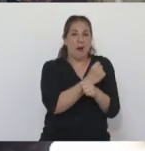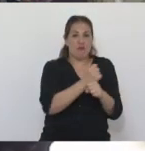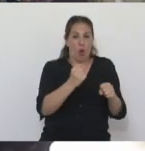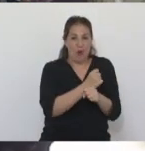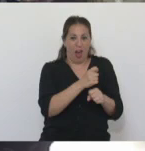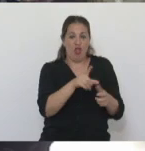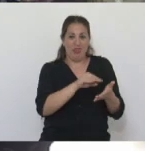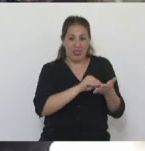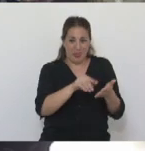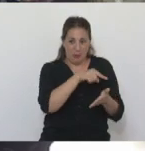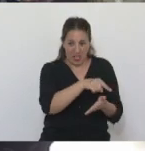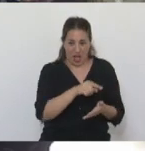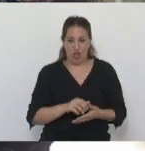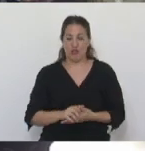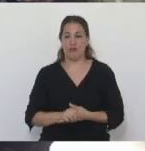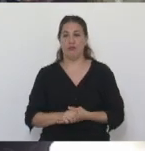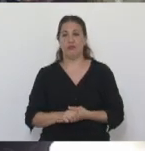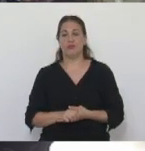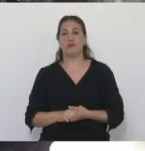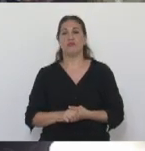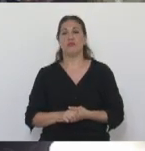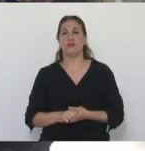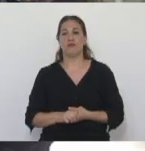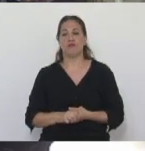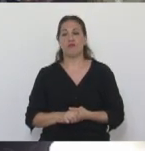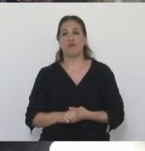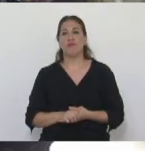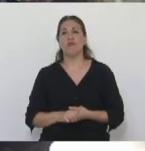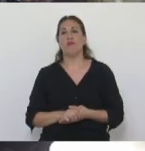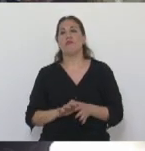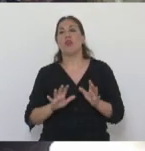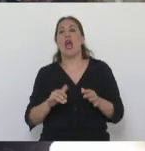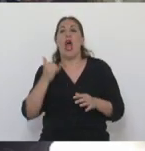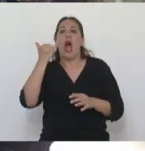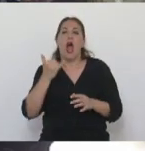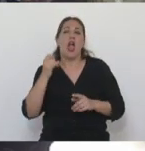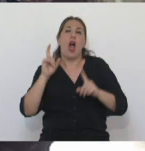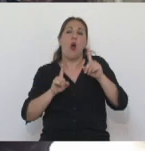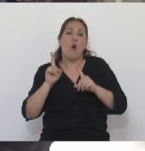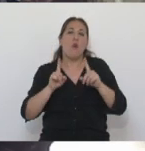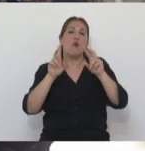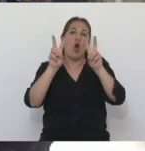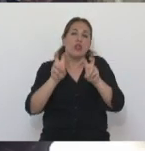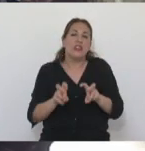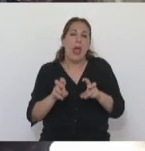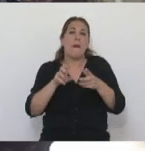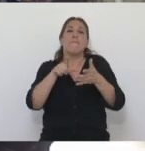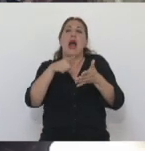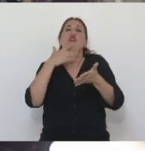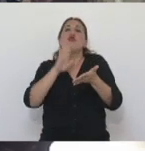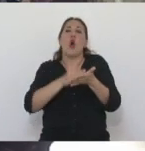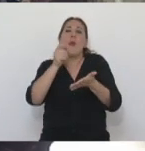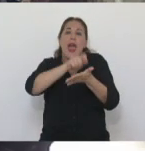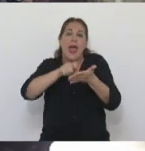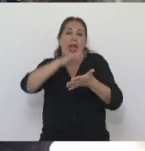en revisión de diputados. Más allá de las diferencias puntuales que pueden advertirse en la redacción del texto aprobado